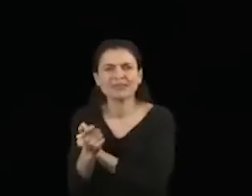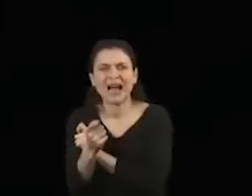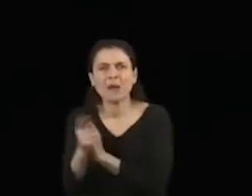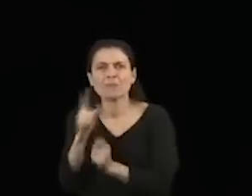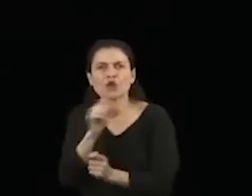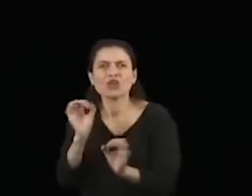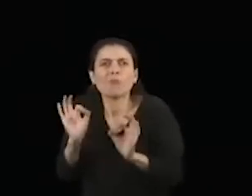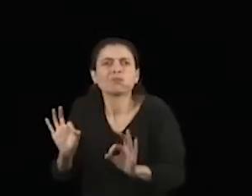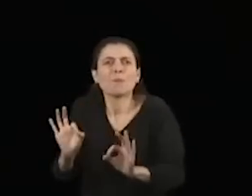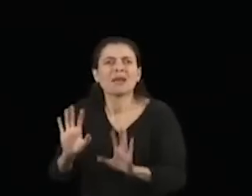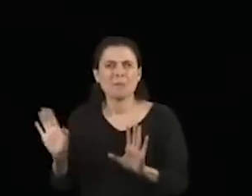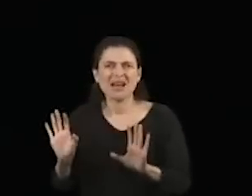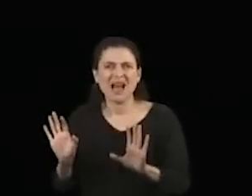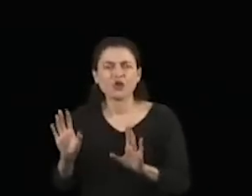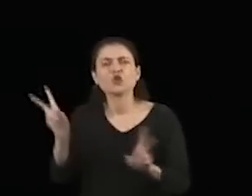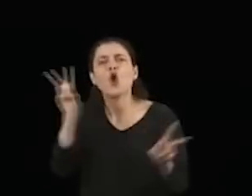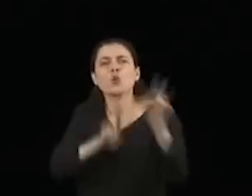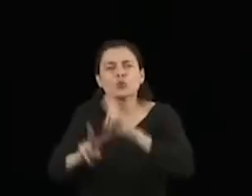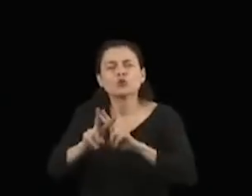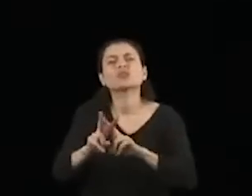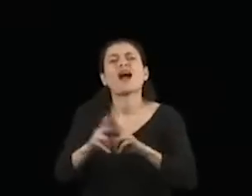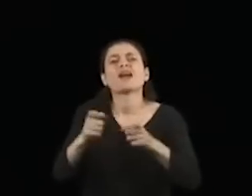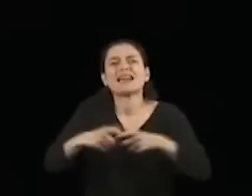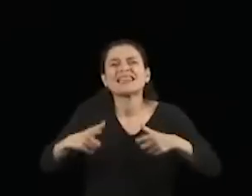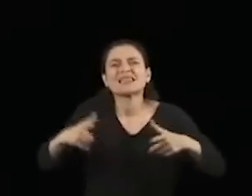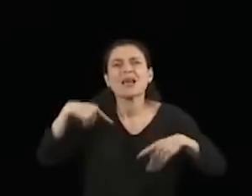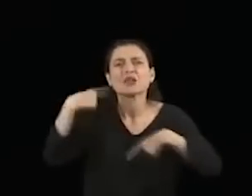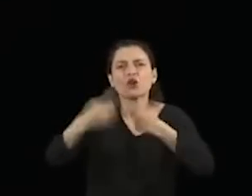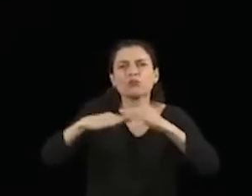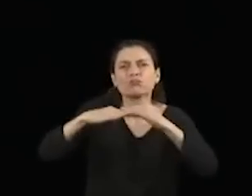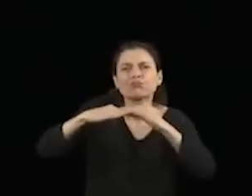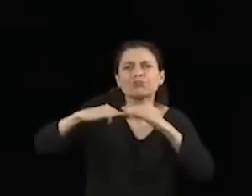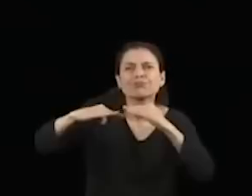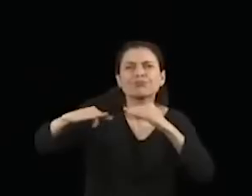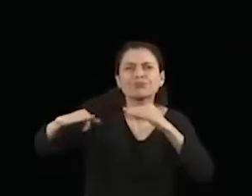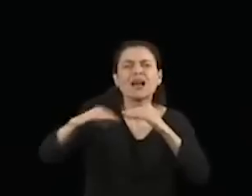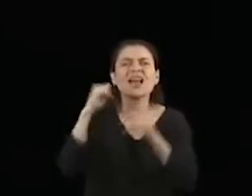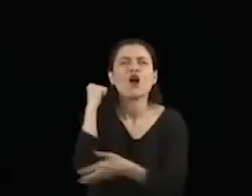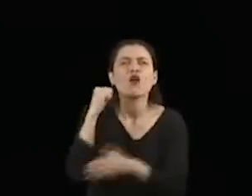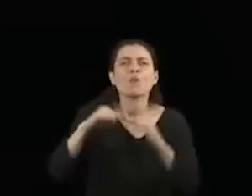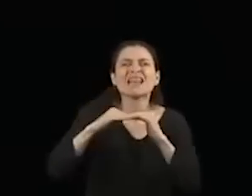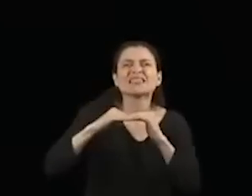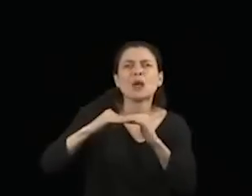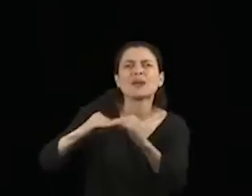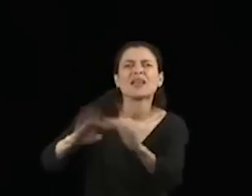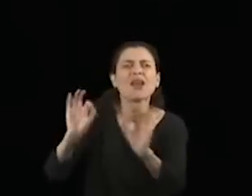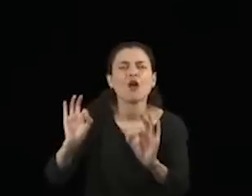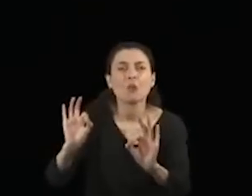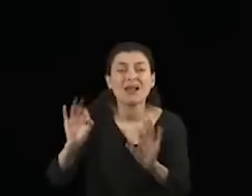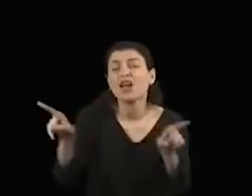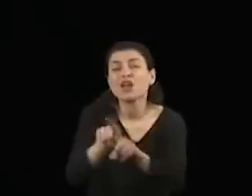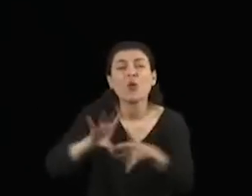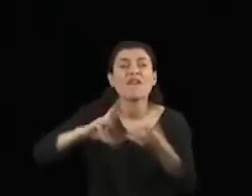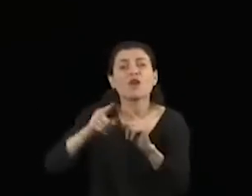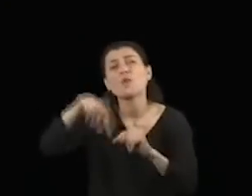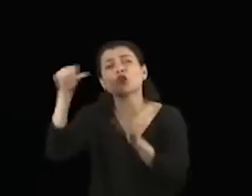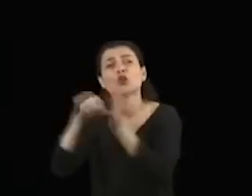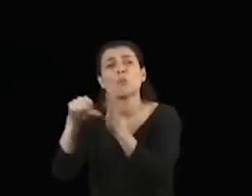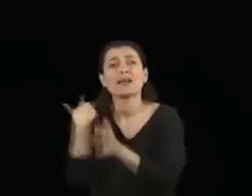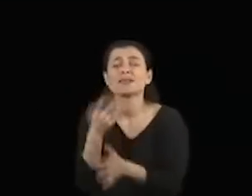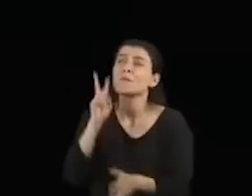crecimiento sostenido para alcanzar uno de estos países a los cuales admiramos. Y hay